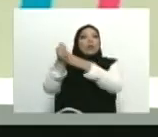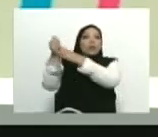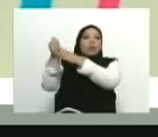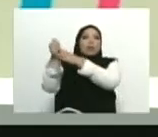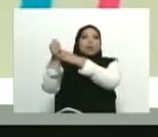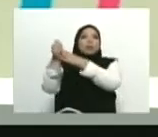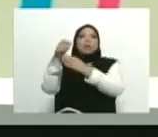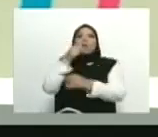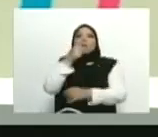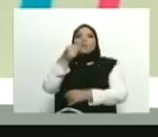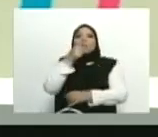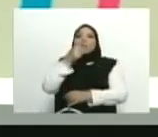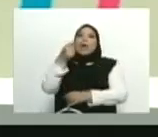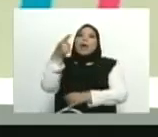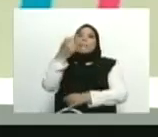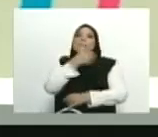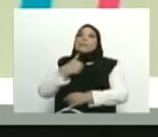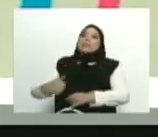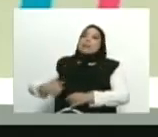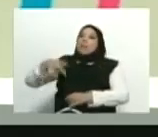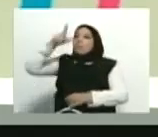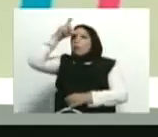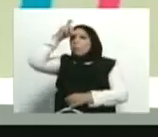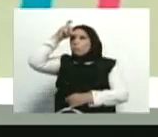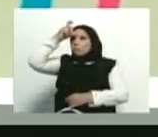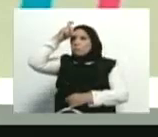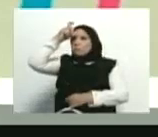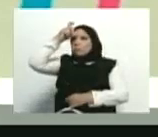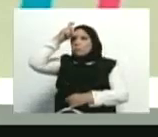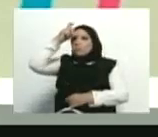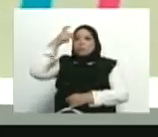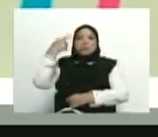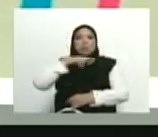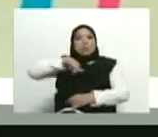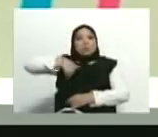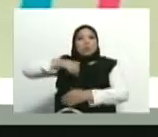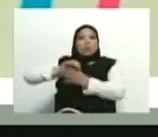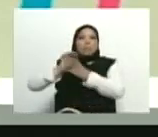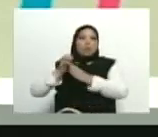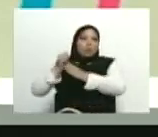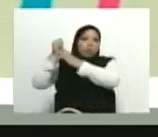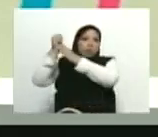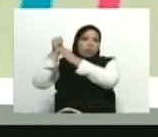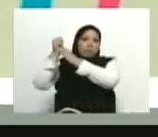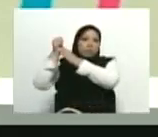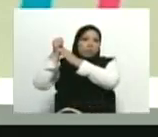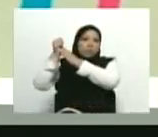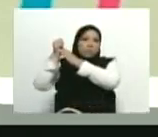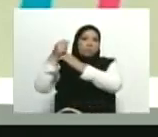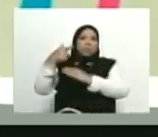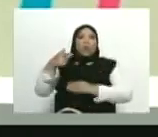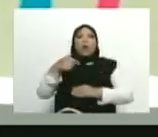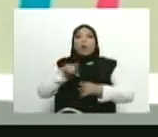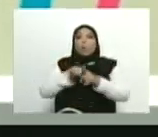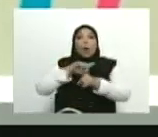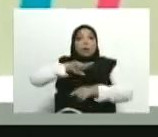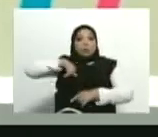Gamal Abdel Nasser. Él lo consideramos nuestro líder, Gamal Abdel